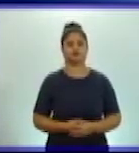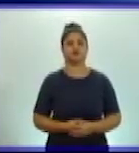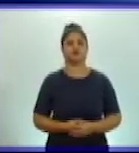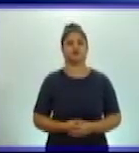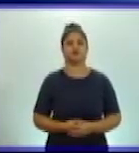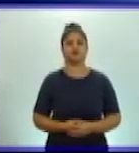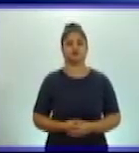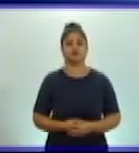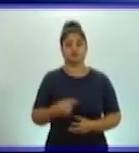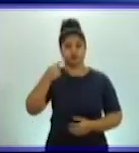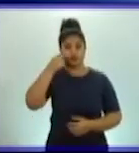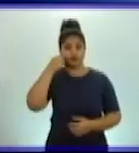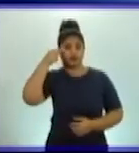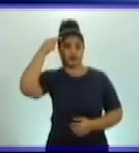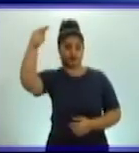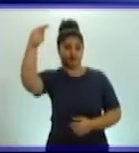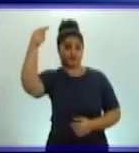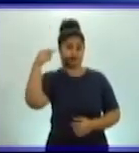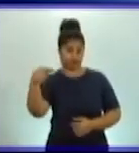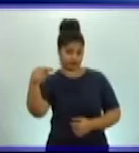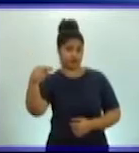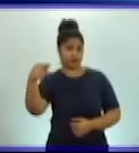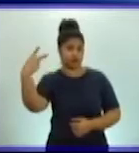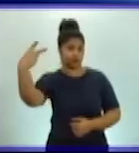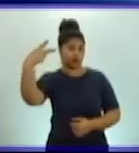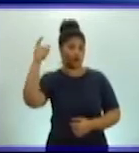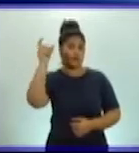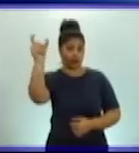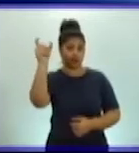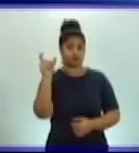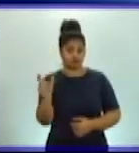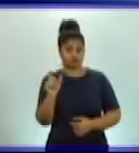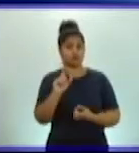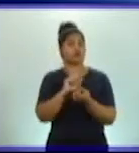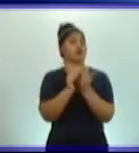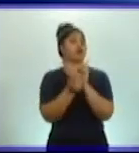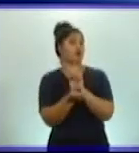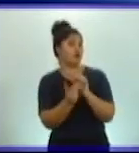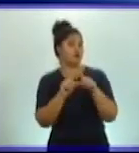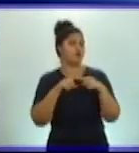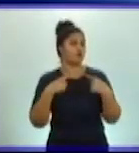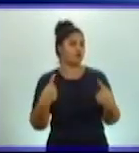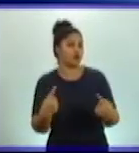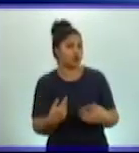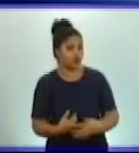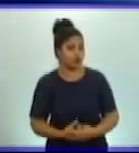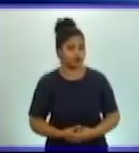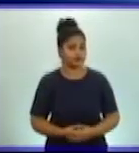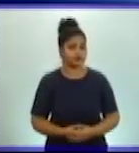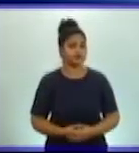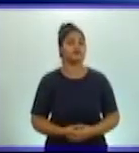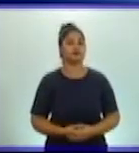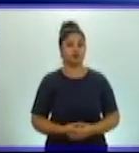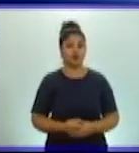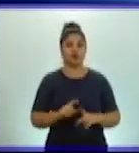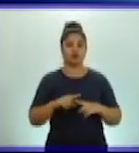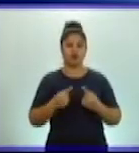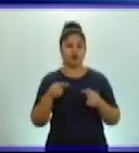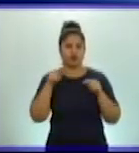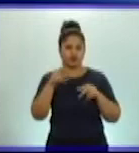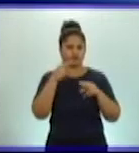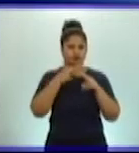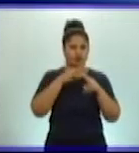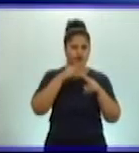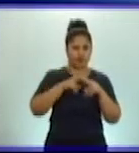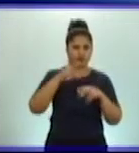hay un cambio acústico. Por I, ¿cierto? Y entonces, ¿qué pasa aquí? Claro que tenemos una irregularidad